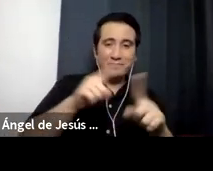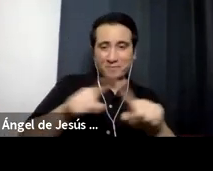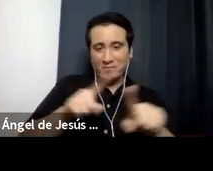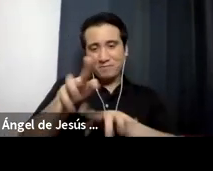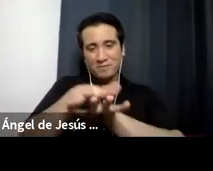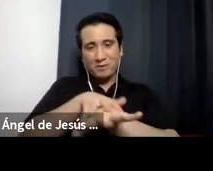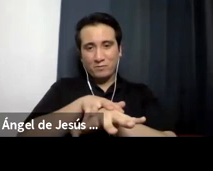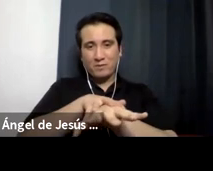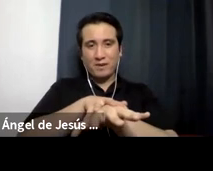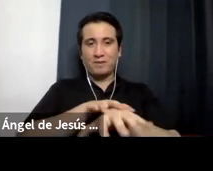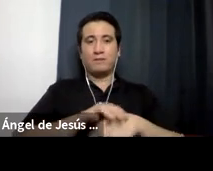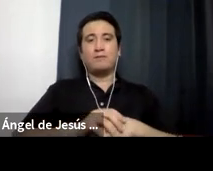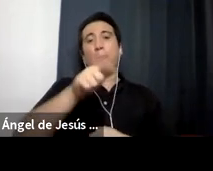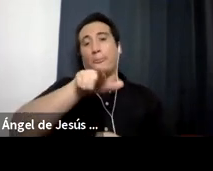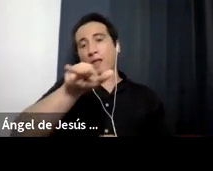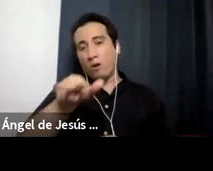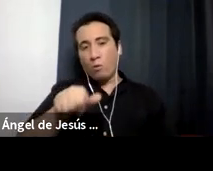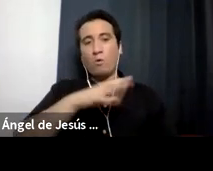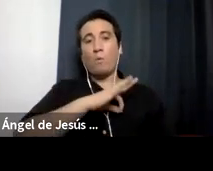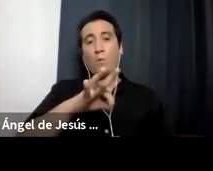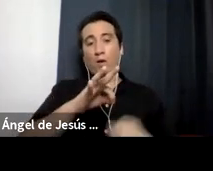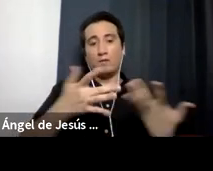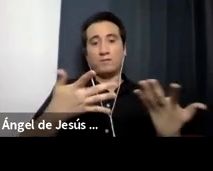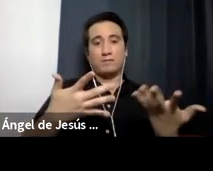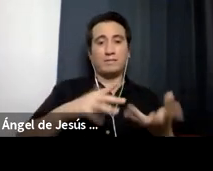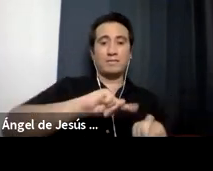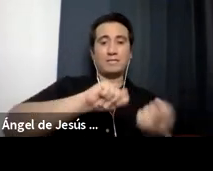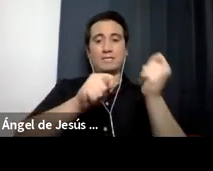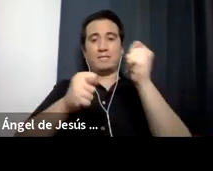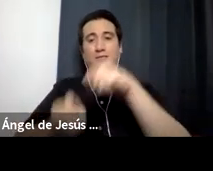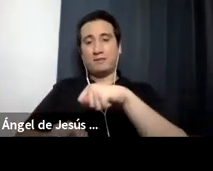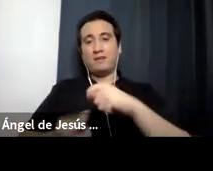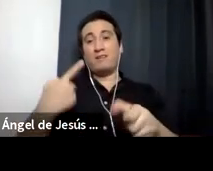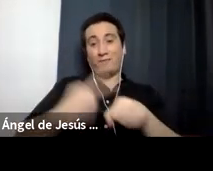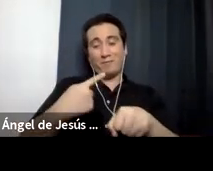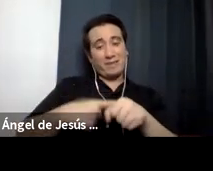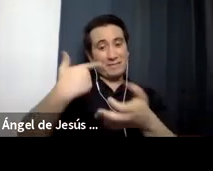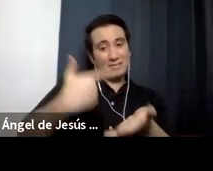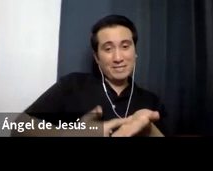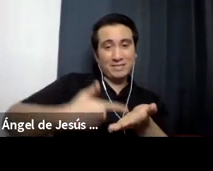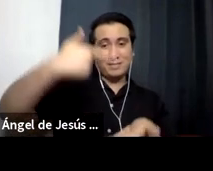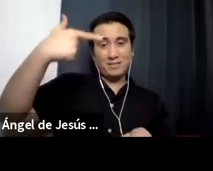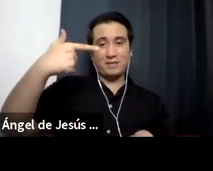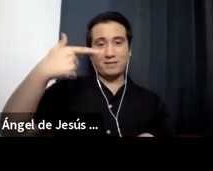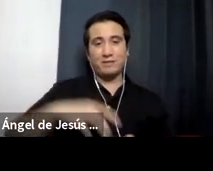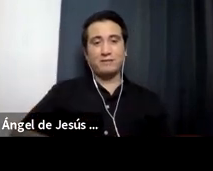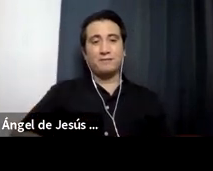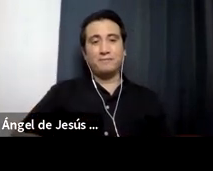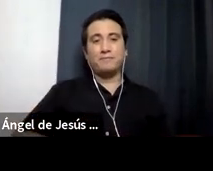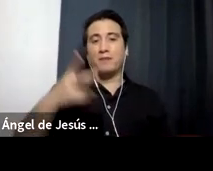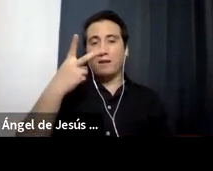pies que más adelante pueden evolucionar a algunas afecciones más graves. Por supuesto,